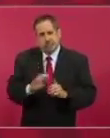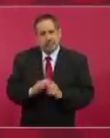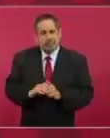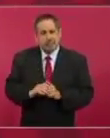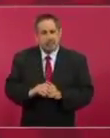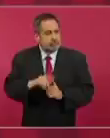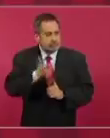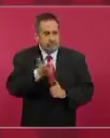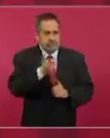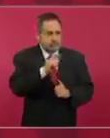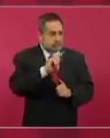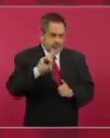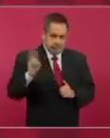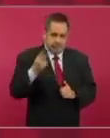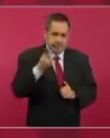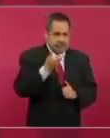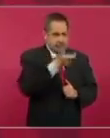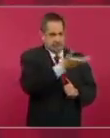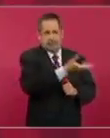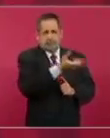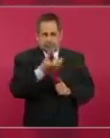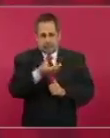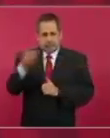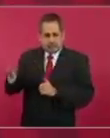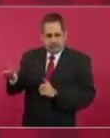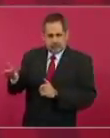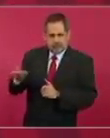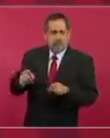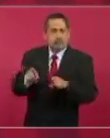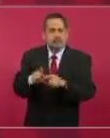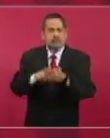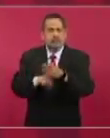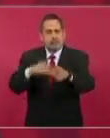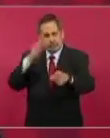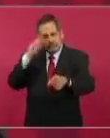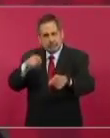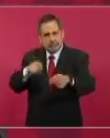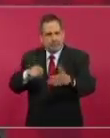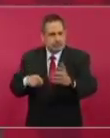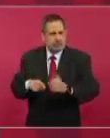que devuelvan el dinero. Lo mismo el señor